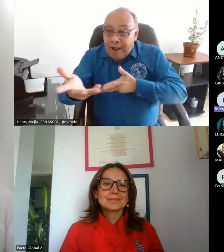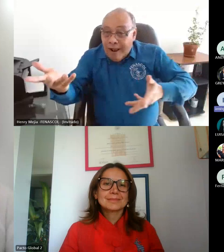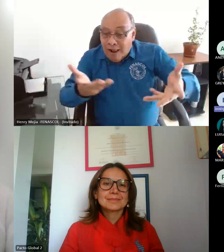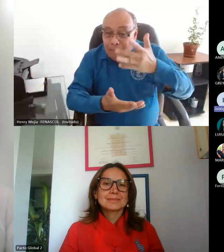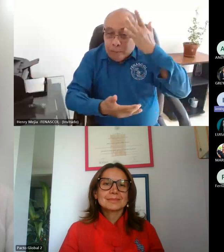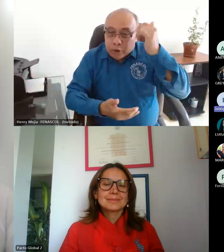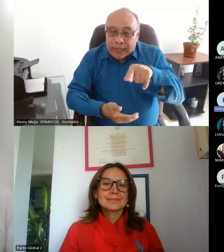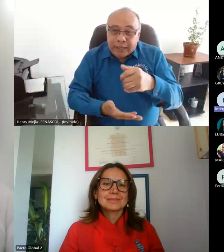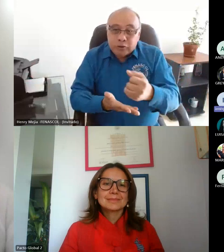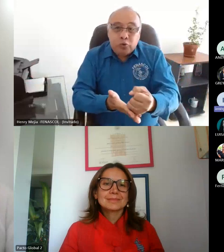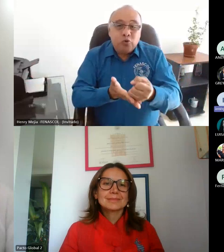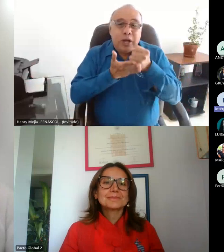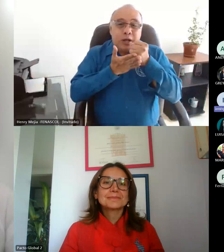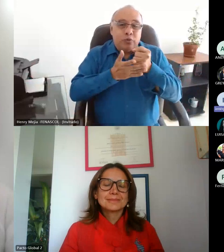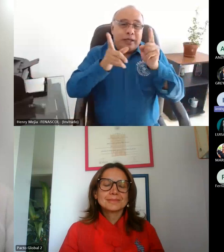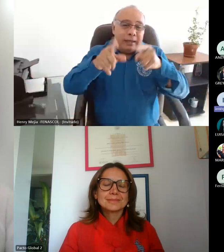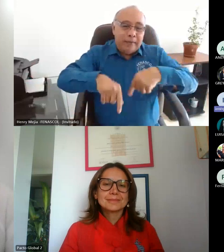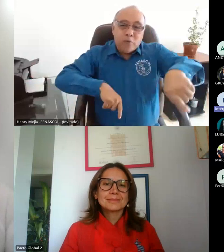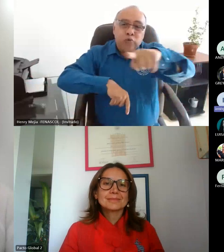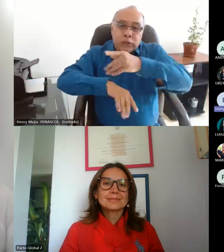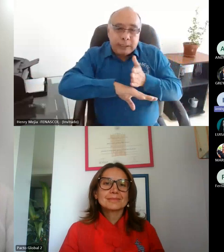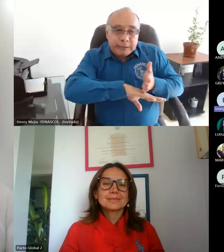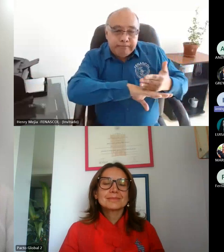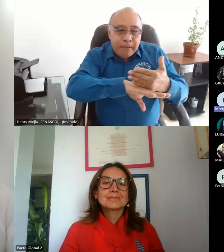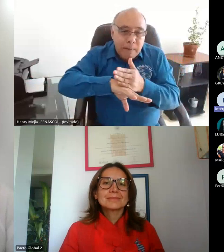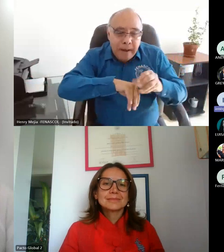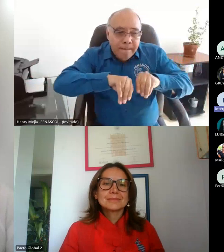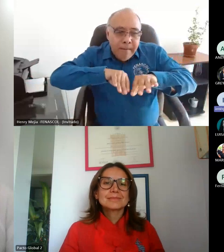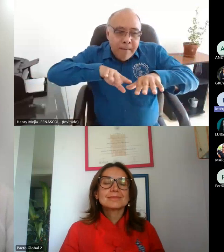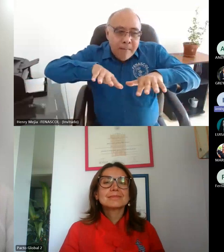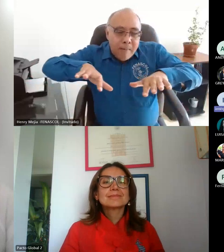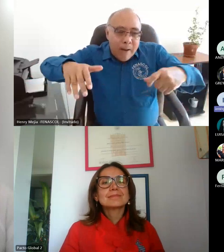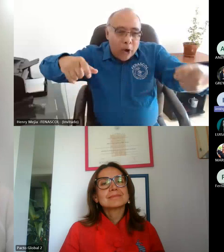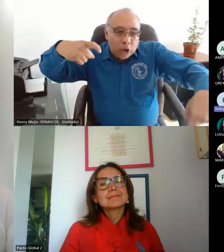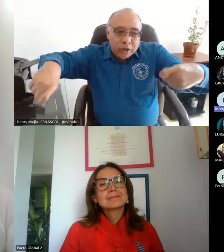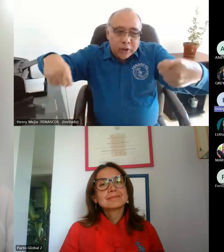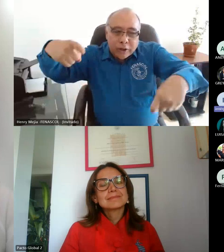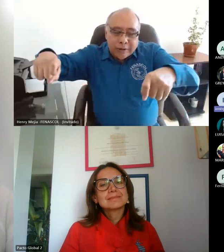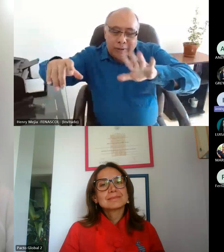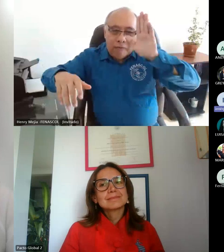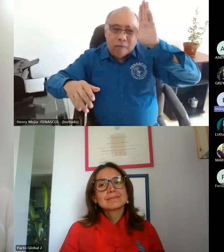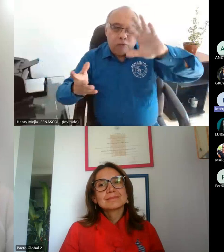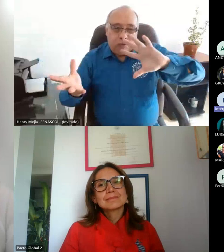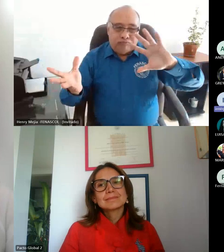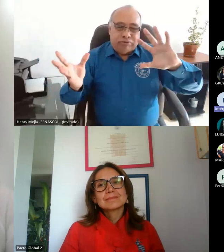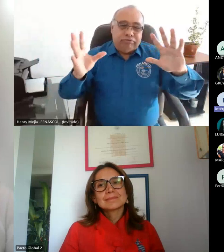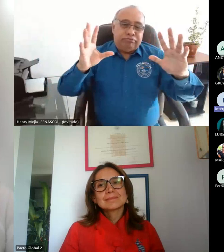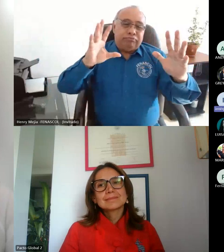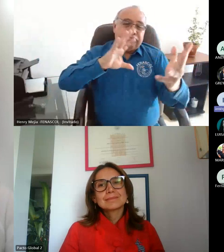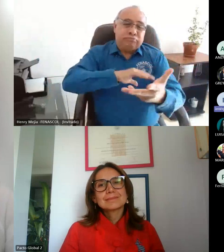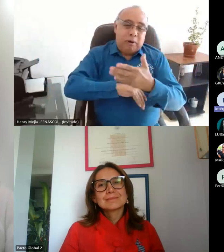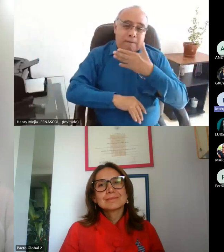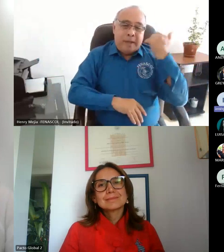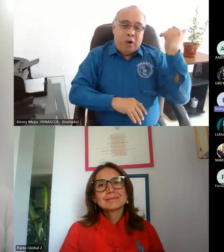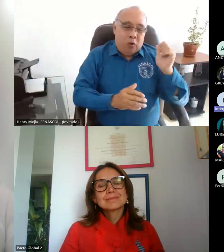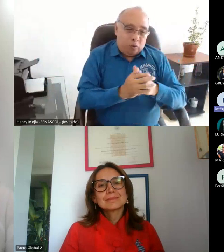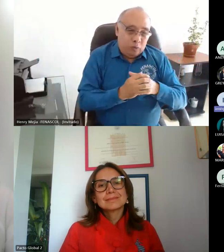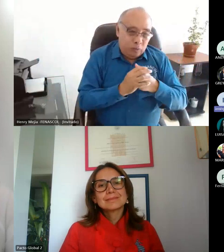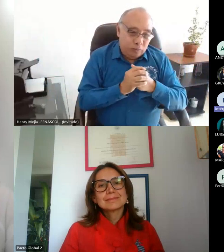agradezco mucho este espacio a telefónica Movistar Porque nos ayuda Sí con este ejercicio de incidencia